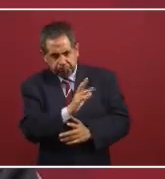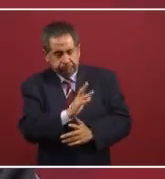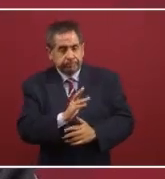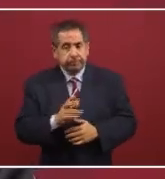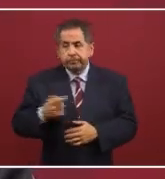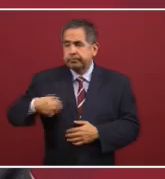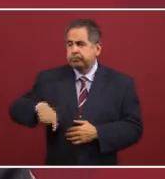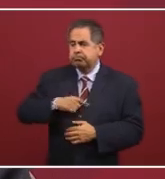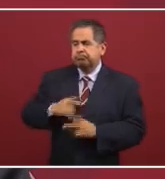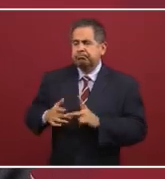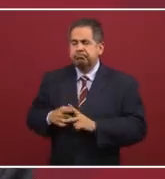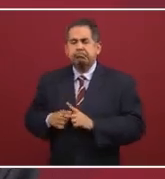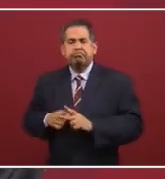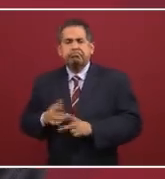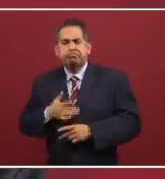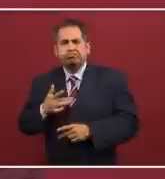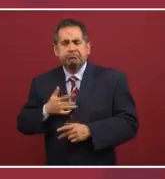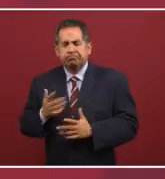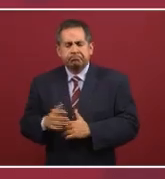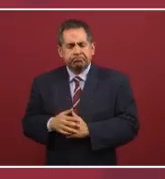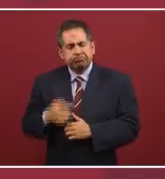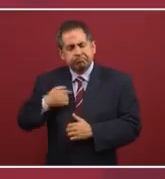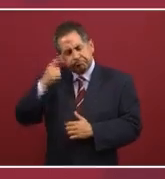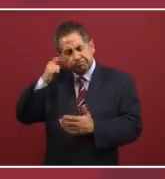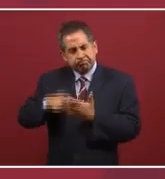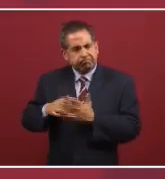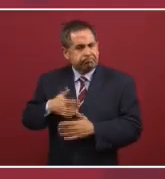y nosotros consideramos que